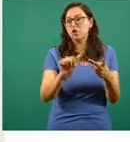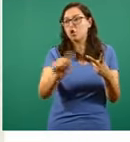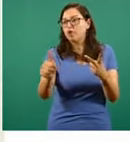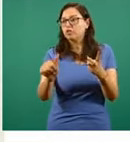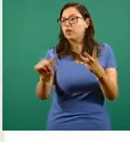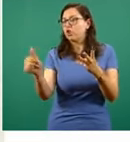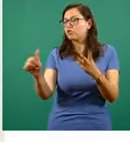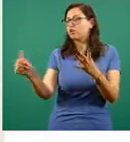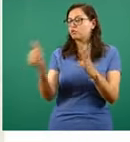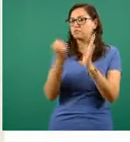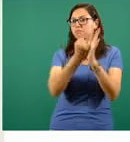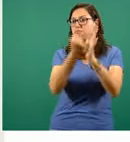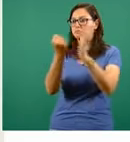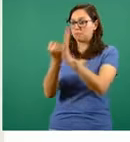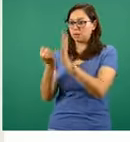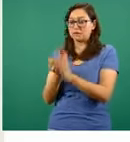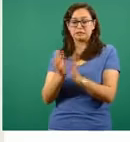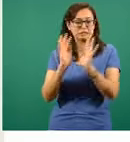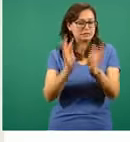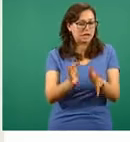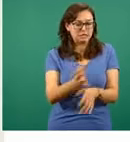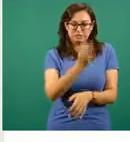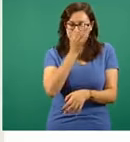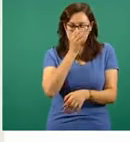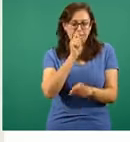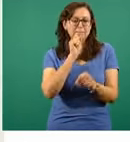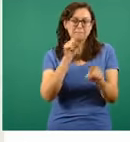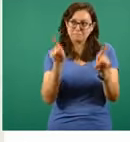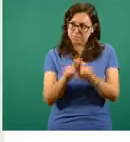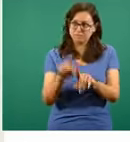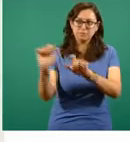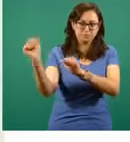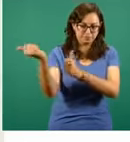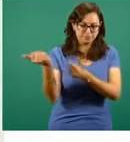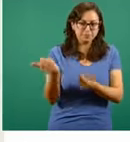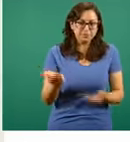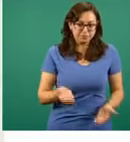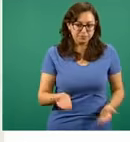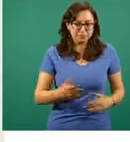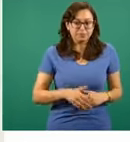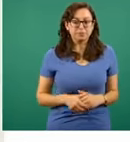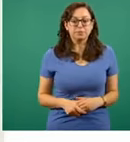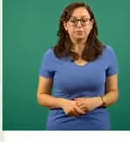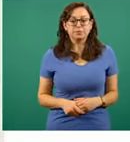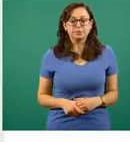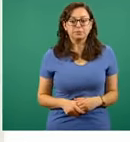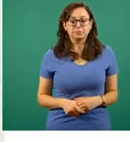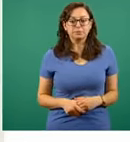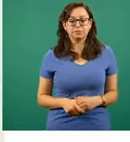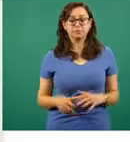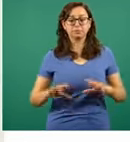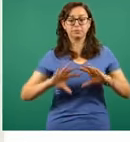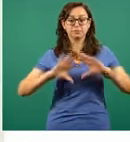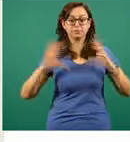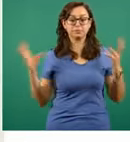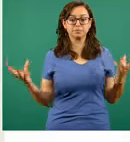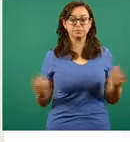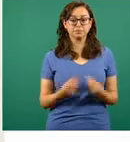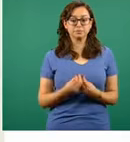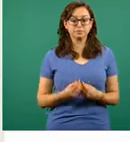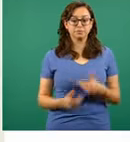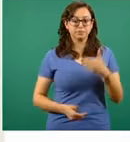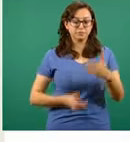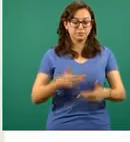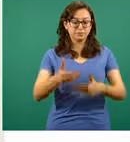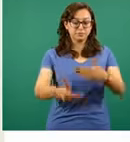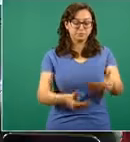su momento están ya a puertas de poder recibirse. Al corte del día de hoy tenemos un avance en